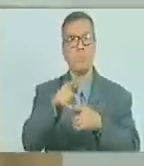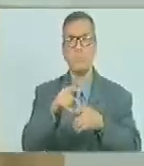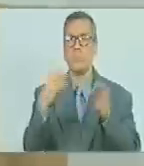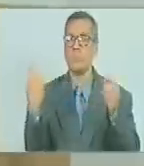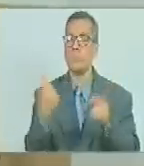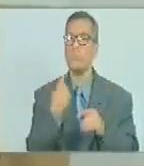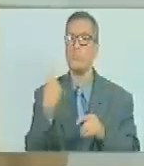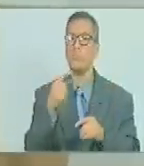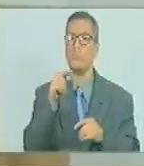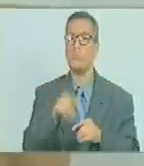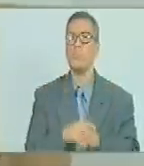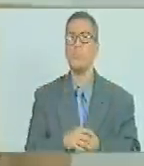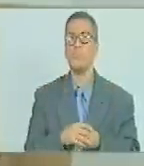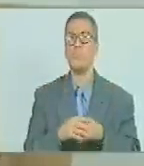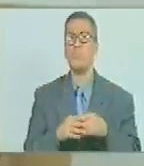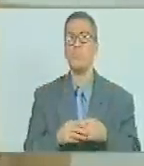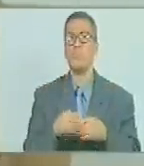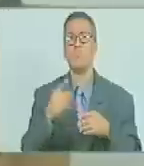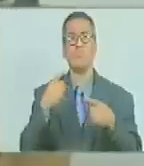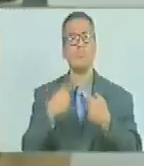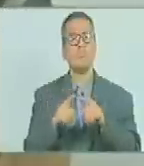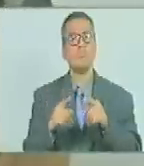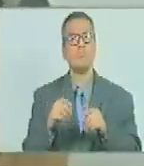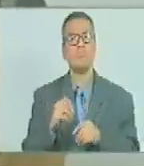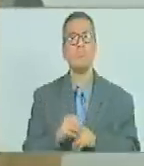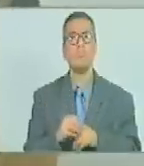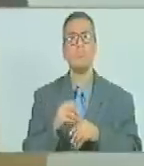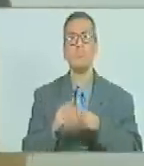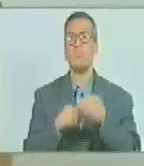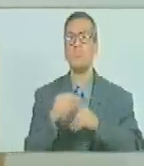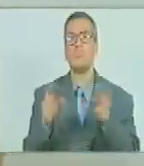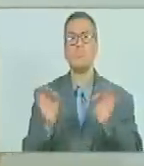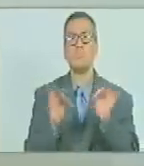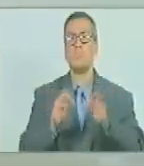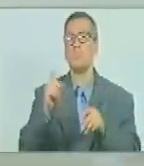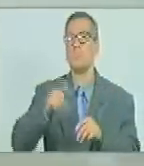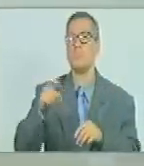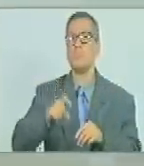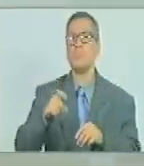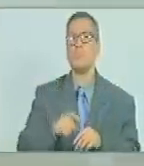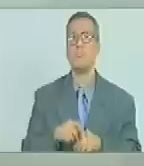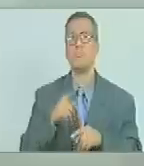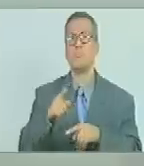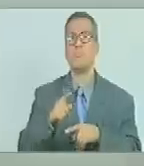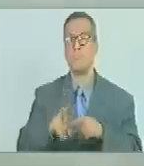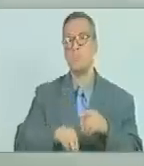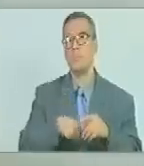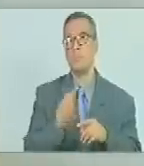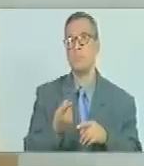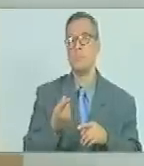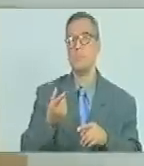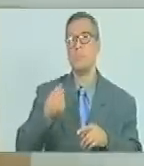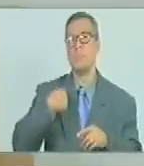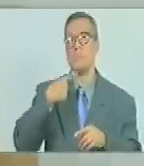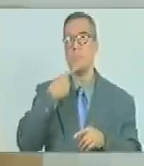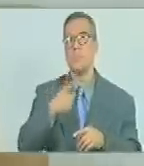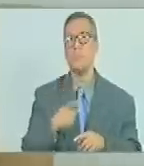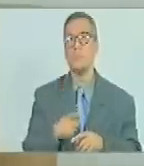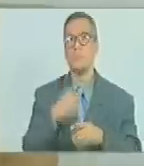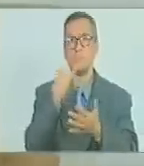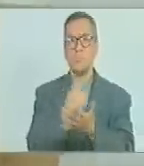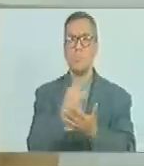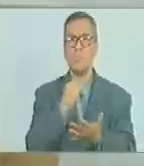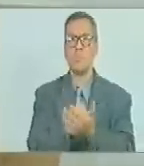suficiente e impide y no hace necesario que se pueda y se deba